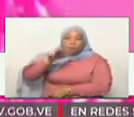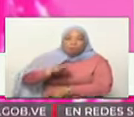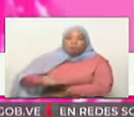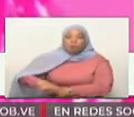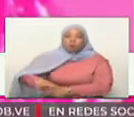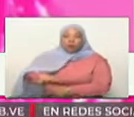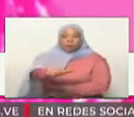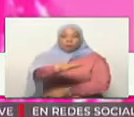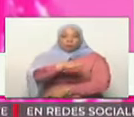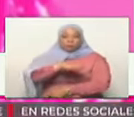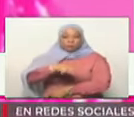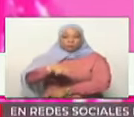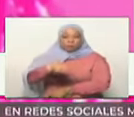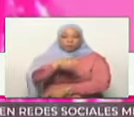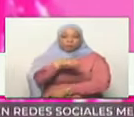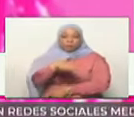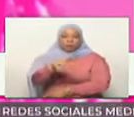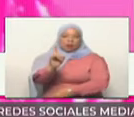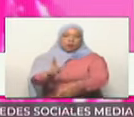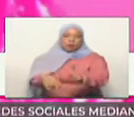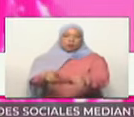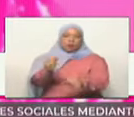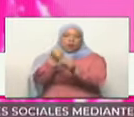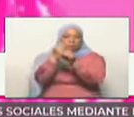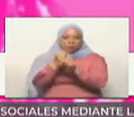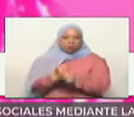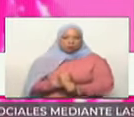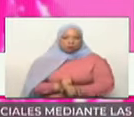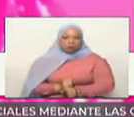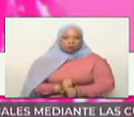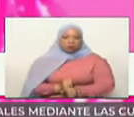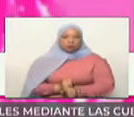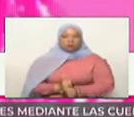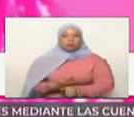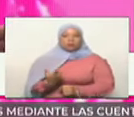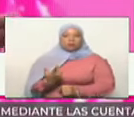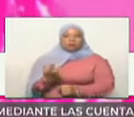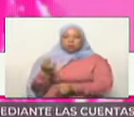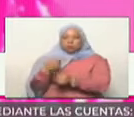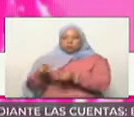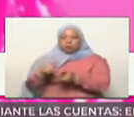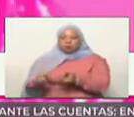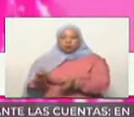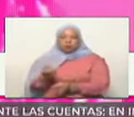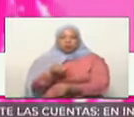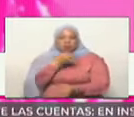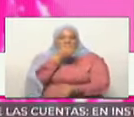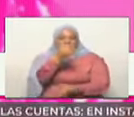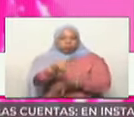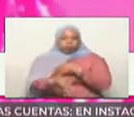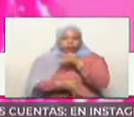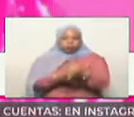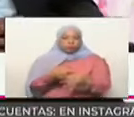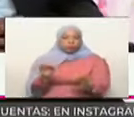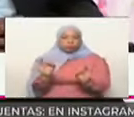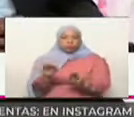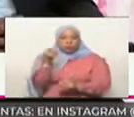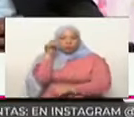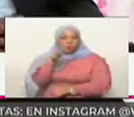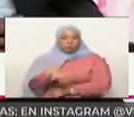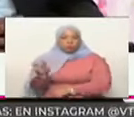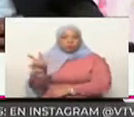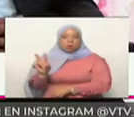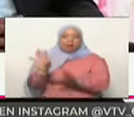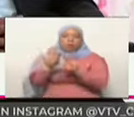está de alguna forma esperando tener detalles de su boca, y no hablo solamente del pueblo venezolano,